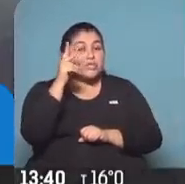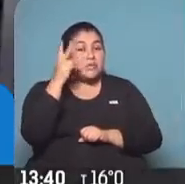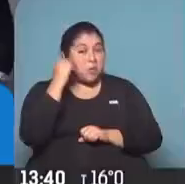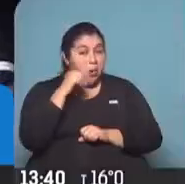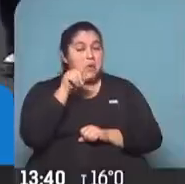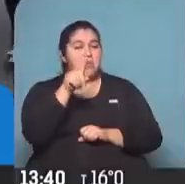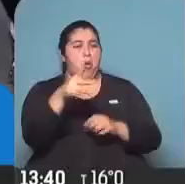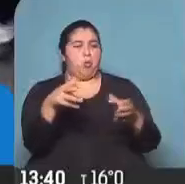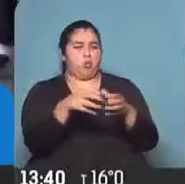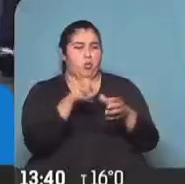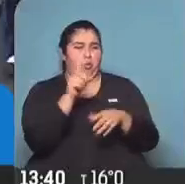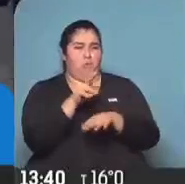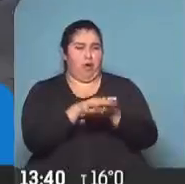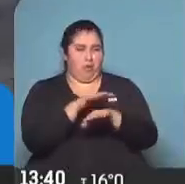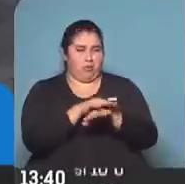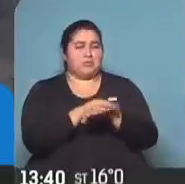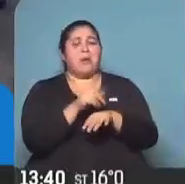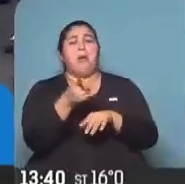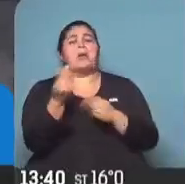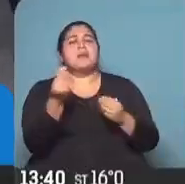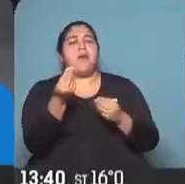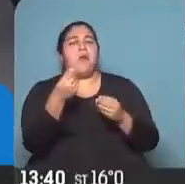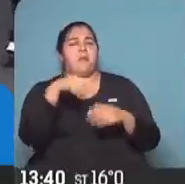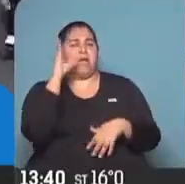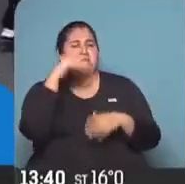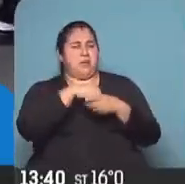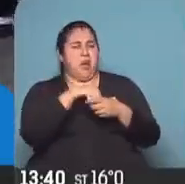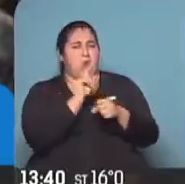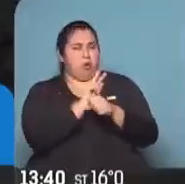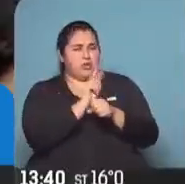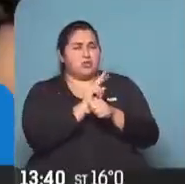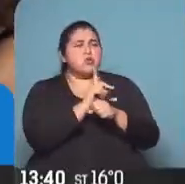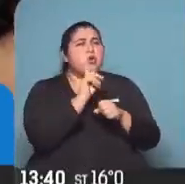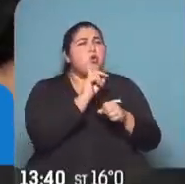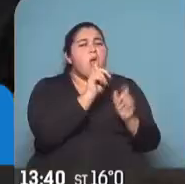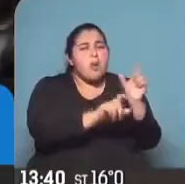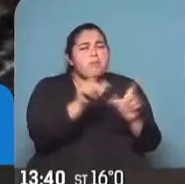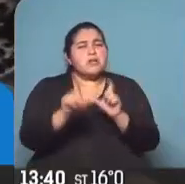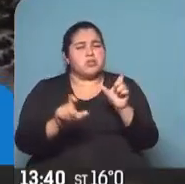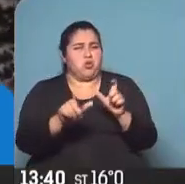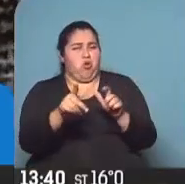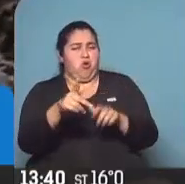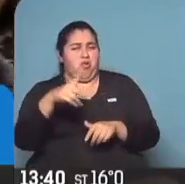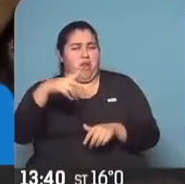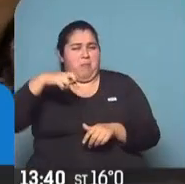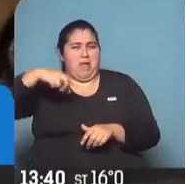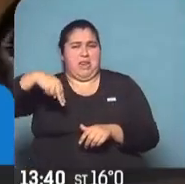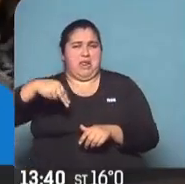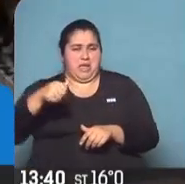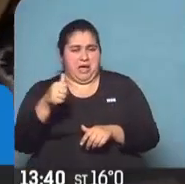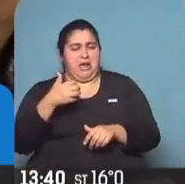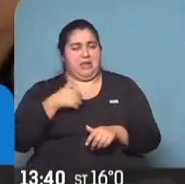independiente orgánicamente de la dirección de protección ciudadana vuelve la presión dura naval